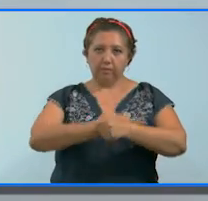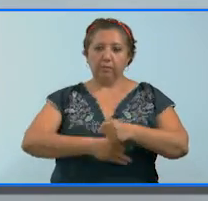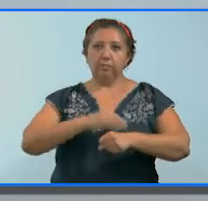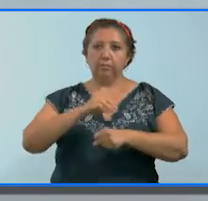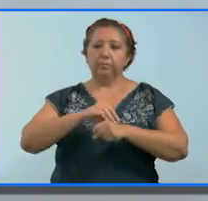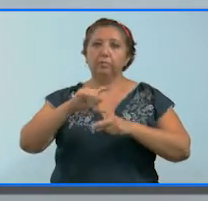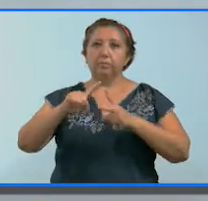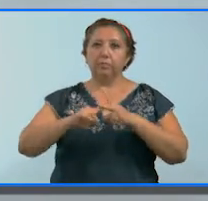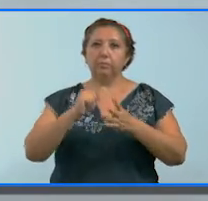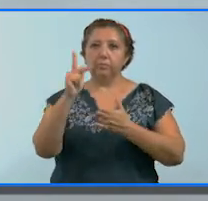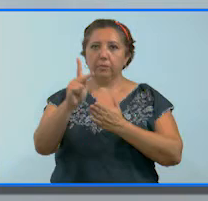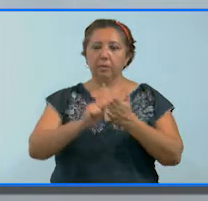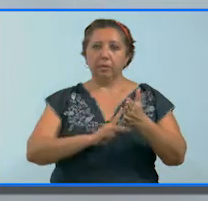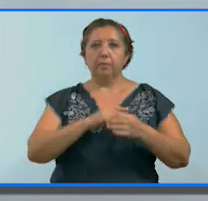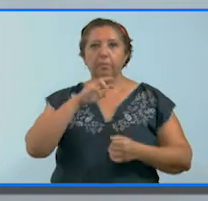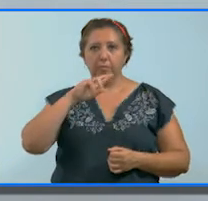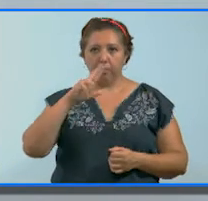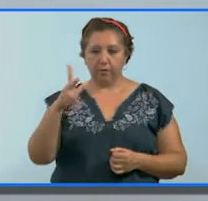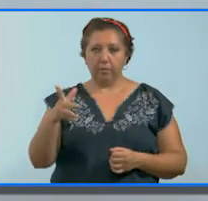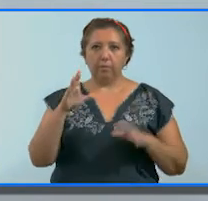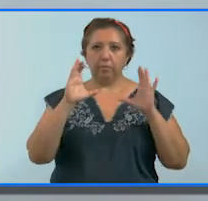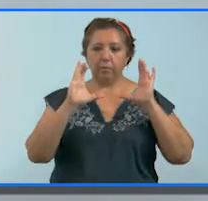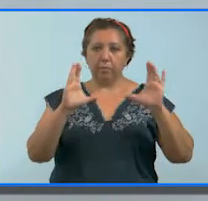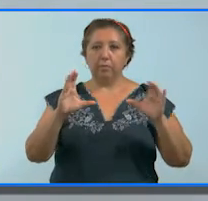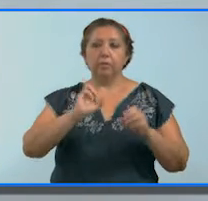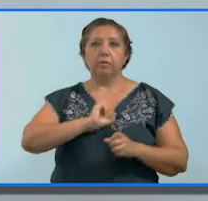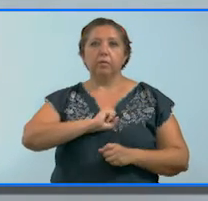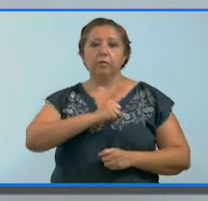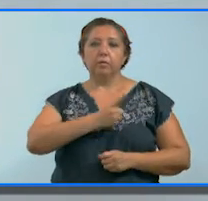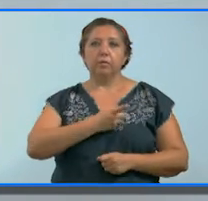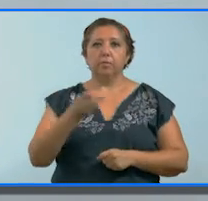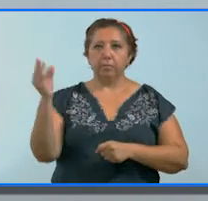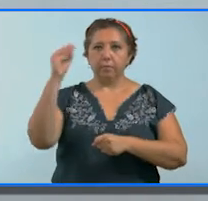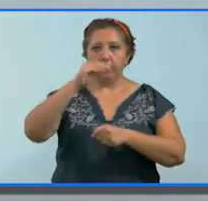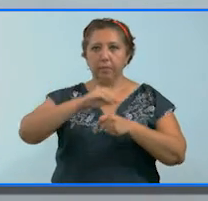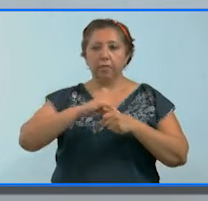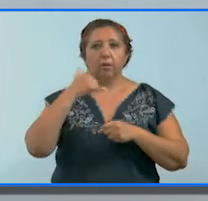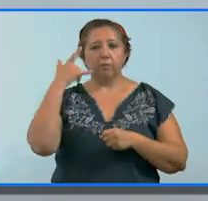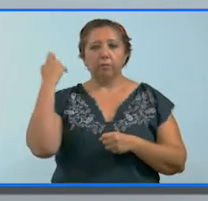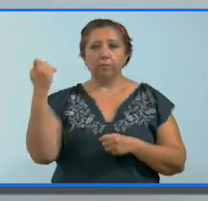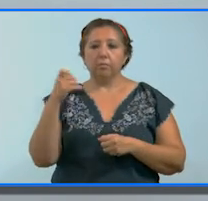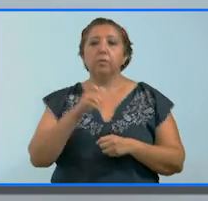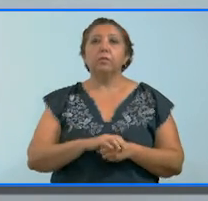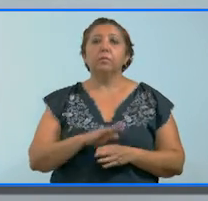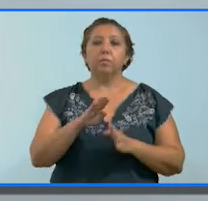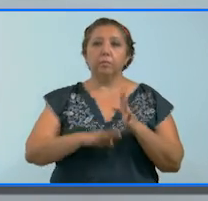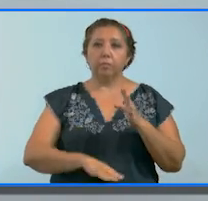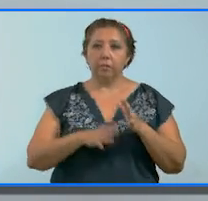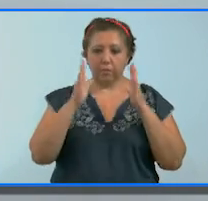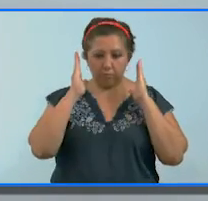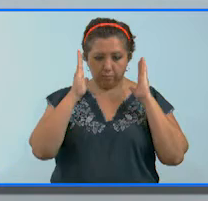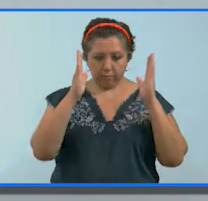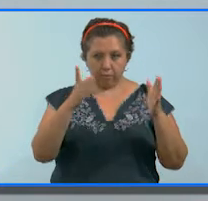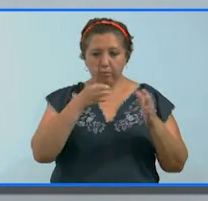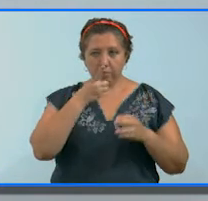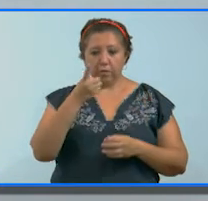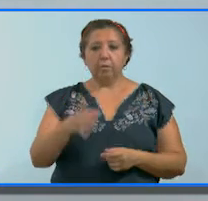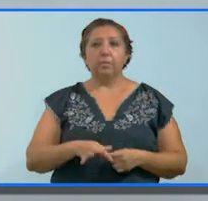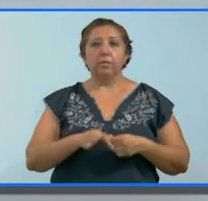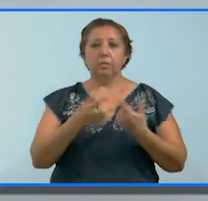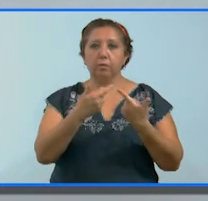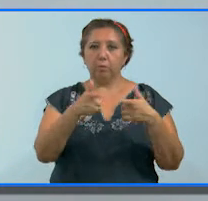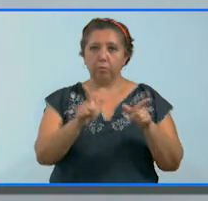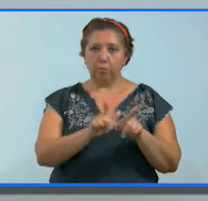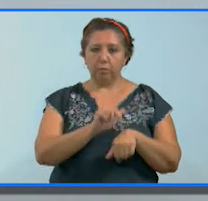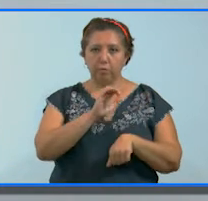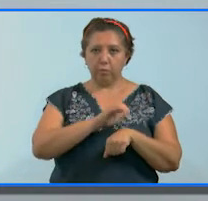puso en marcha el programa estatal de reforzamiento a la protección de la salud que se sumará al combate el coronavirus focalizando en la prevención con la presencia de